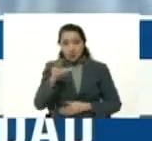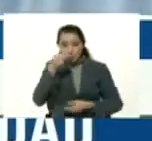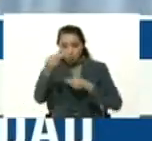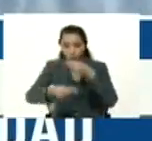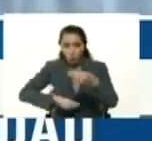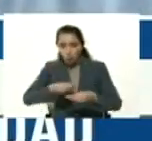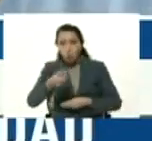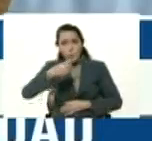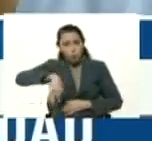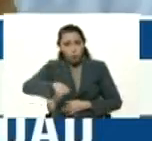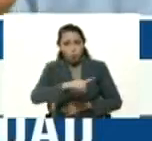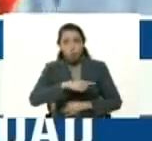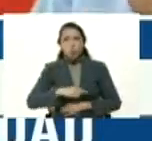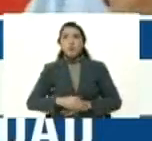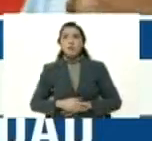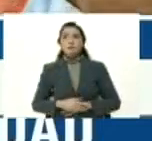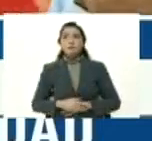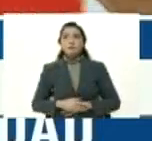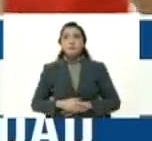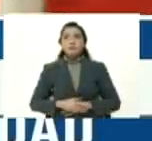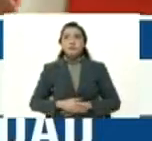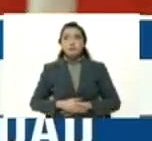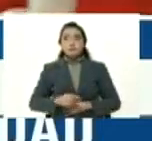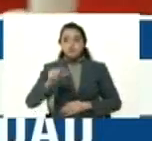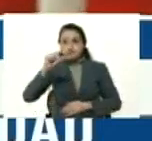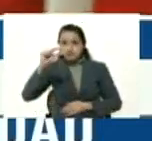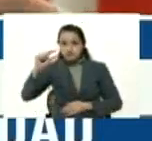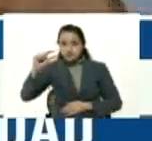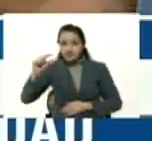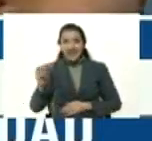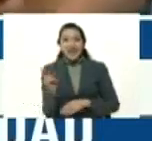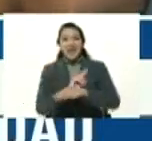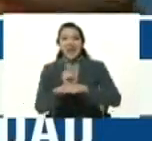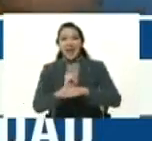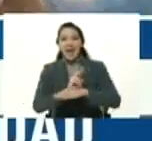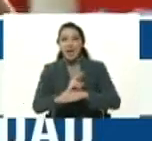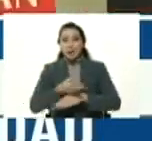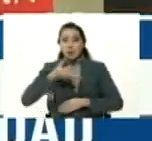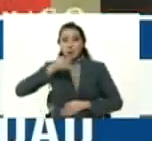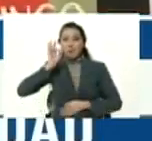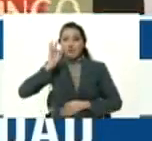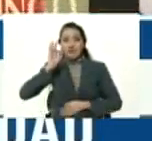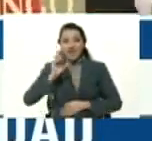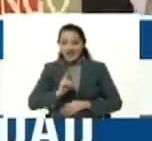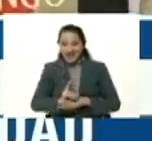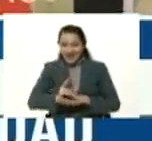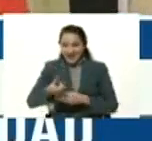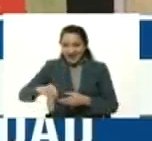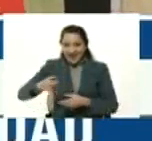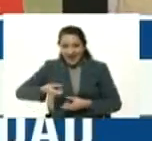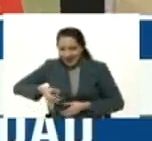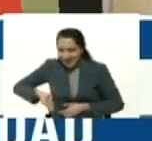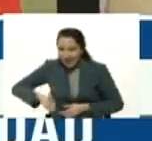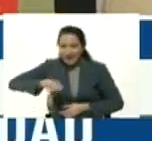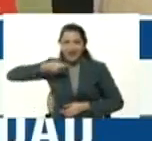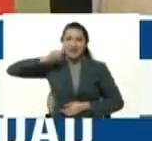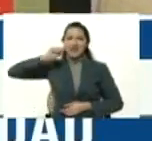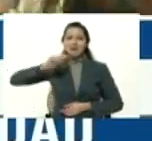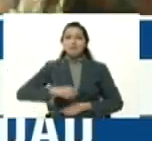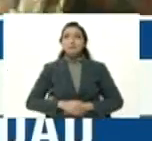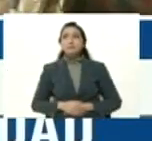Para que ustedes lo hagan, esto es lo que llaman el instantáneo. Café de Santa Cruz de Mora, Estado Mérida. Café de Santa Cruz de Mora.